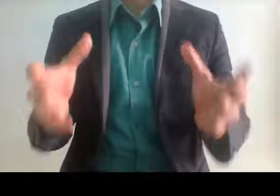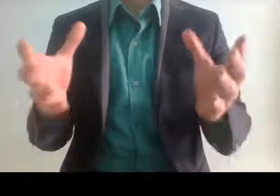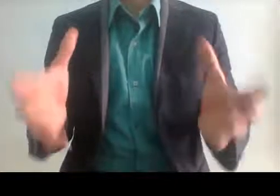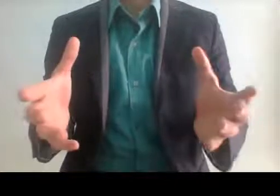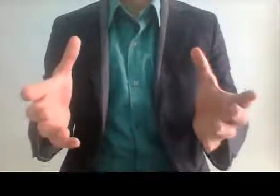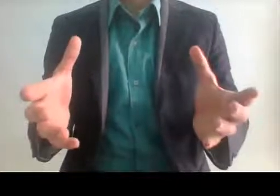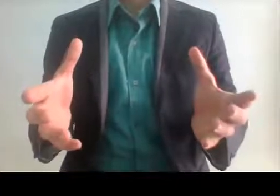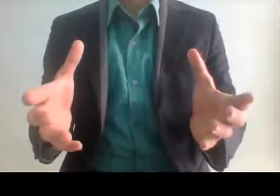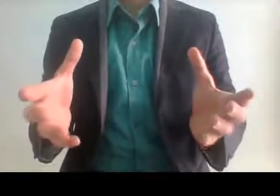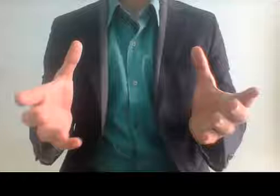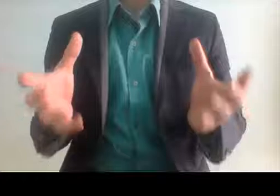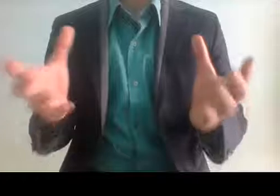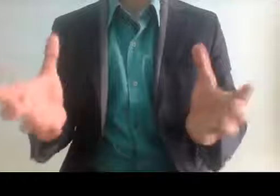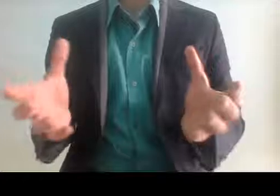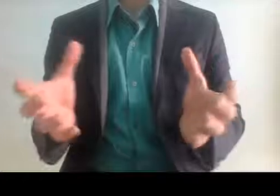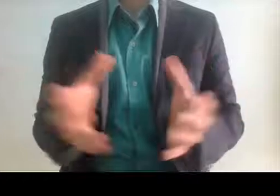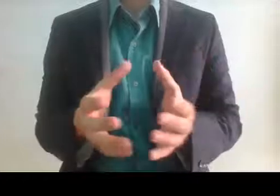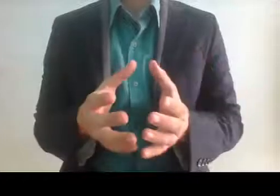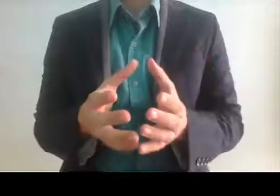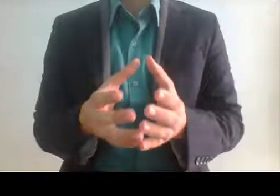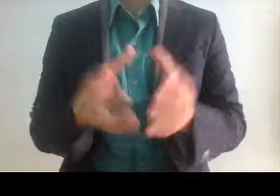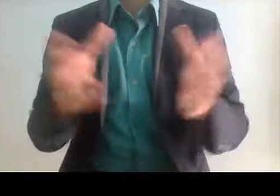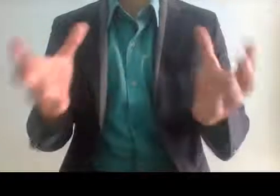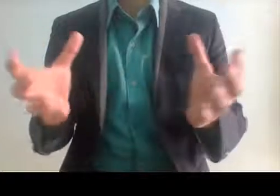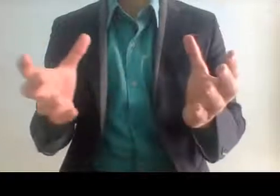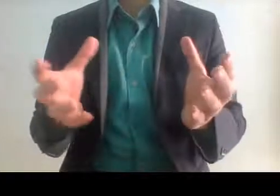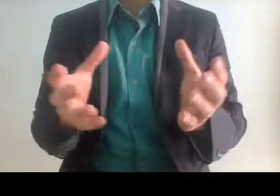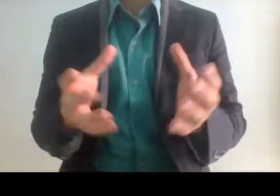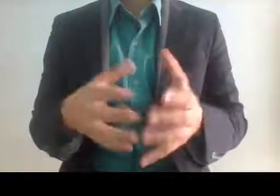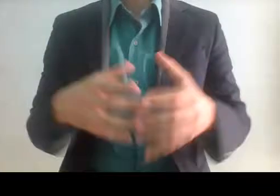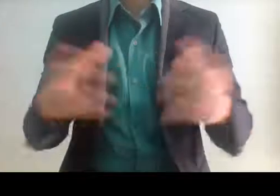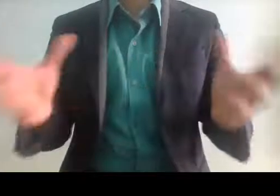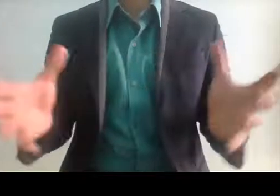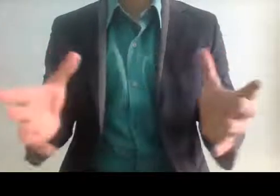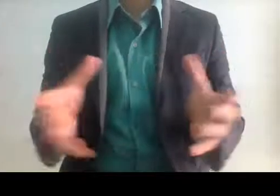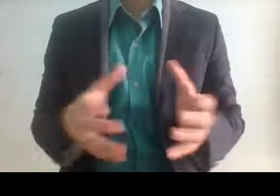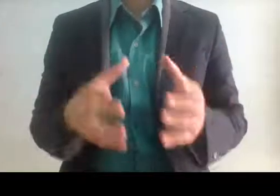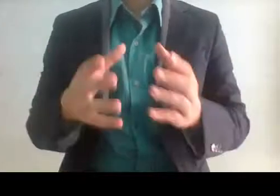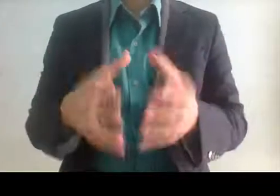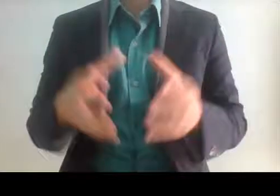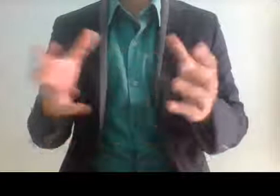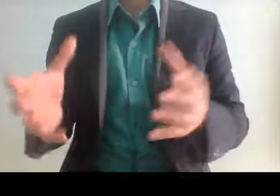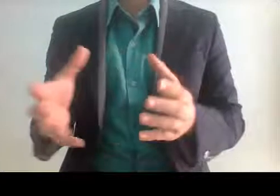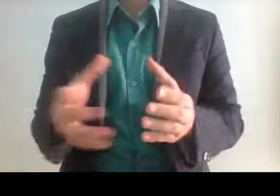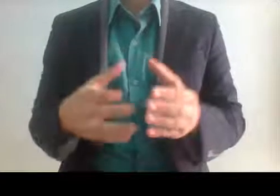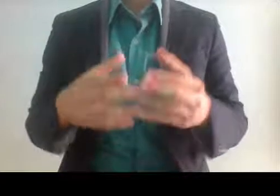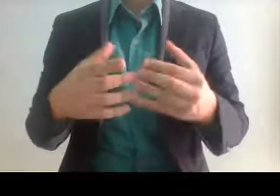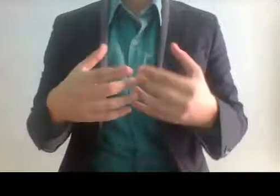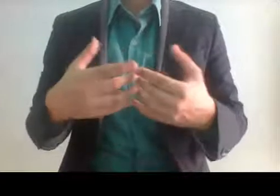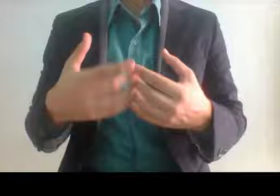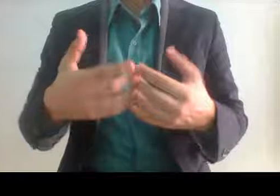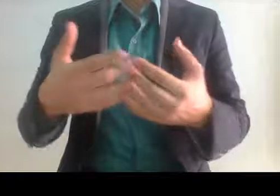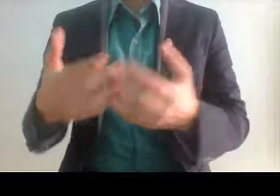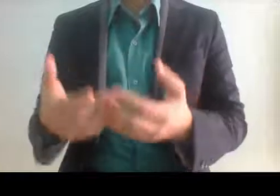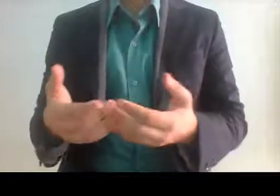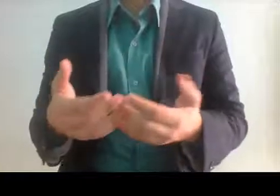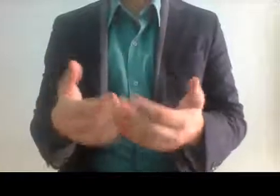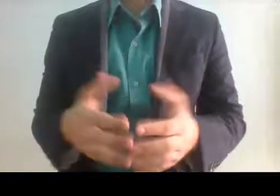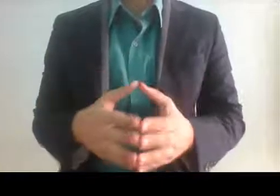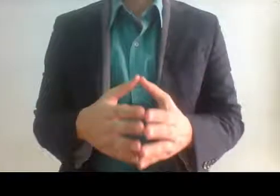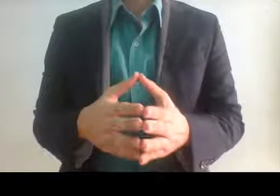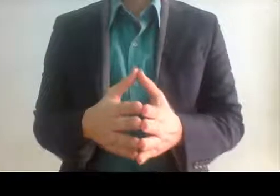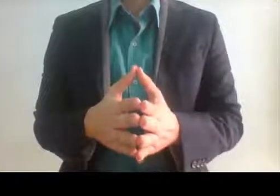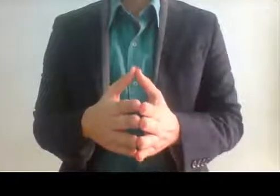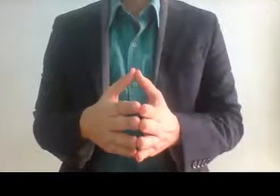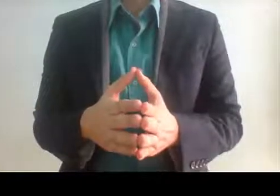mayor cantidad de estas sustancias o donde se distribuye y ya, así se va acabando poco a poco y va afectando